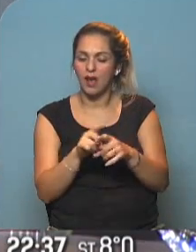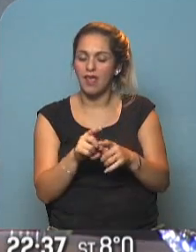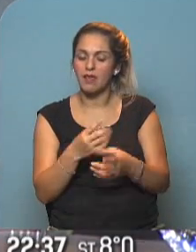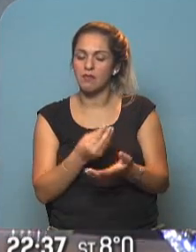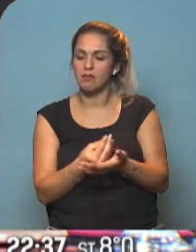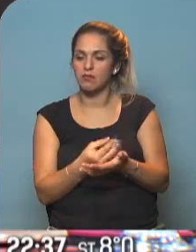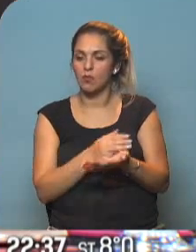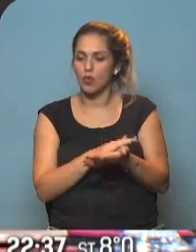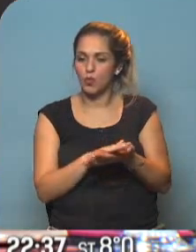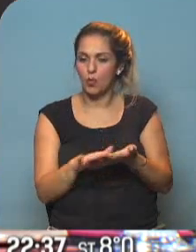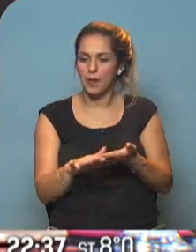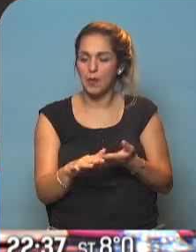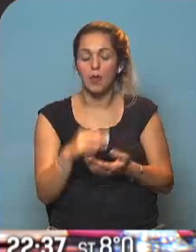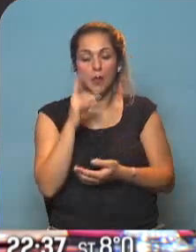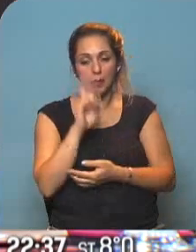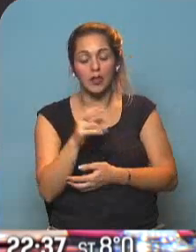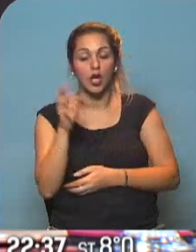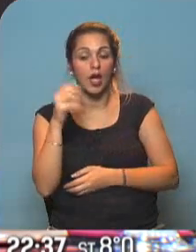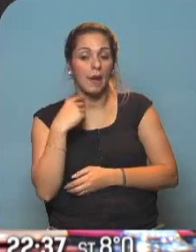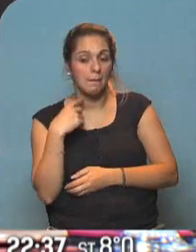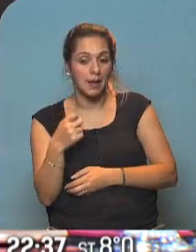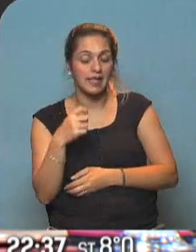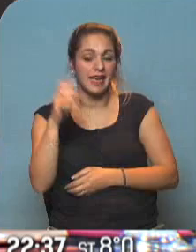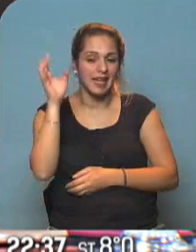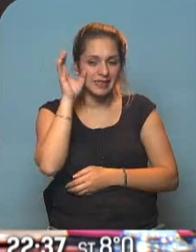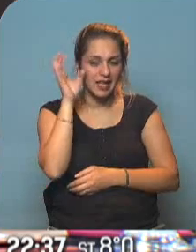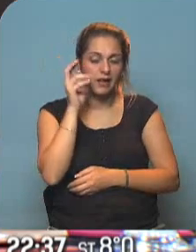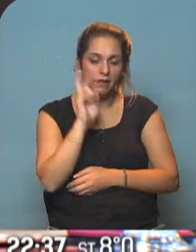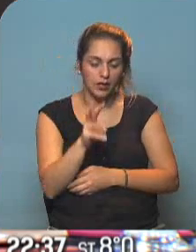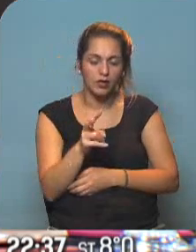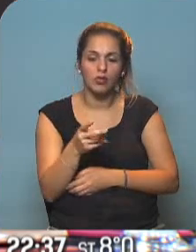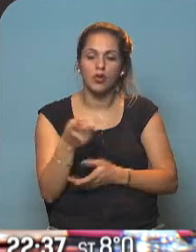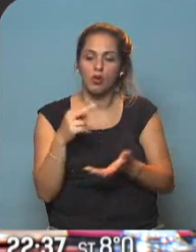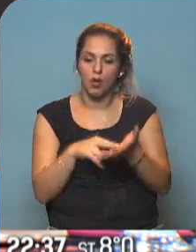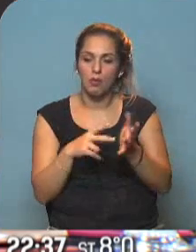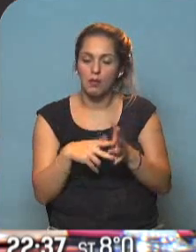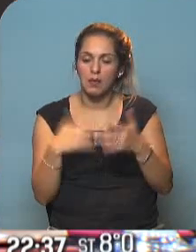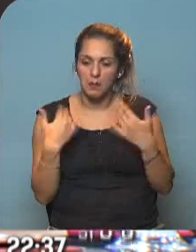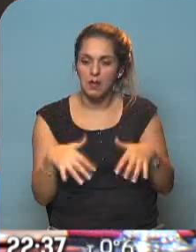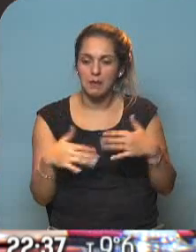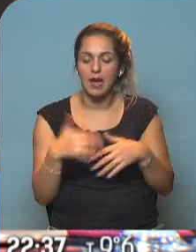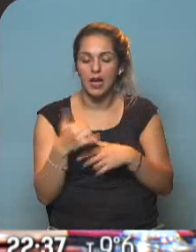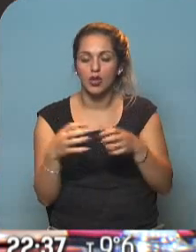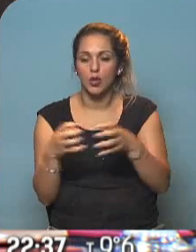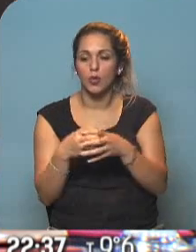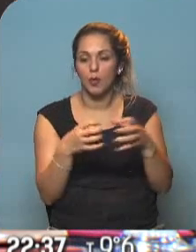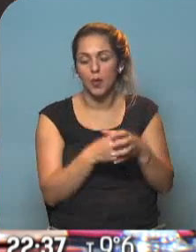¿no? Bueno, estamos viendo tanto en España como en Italia, en principio, la crisis de los partidos tradicionales, que lo que empezaba